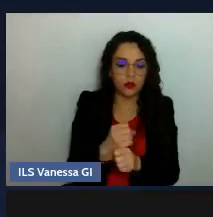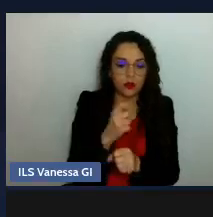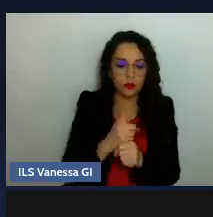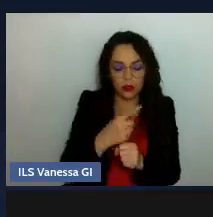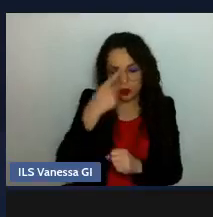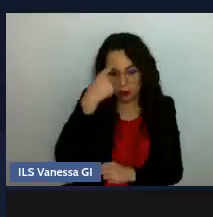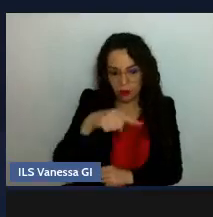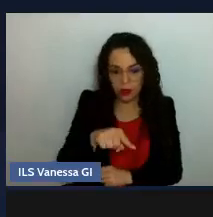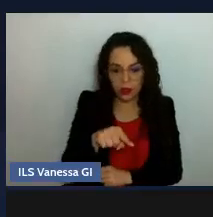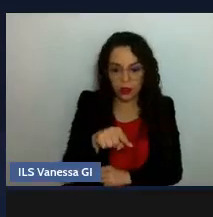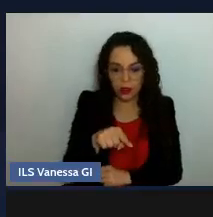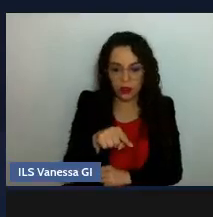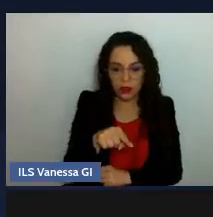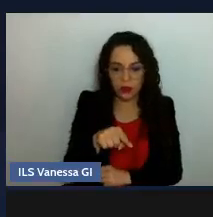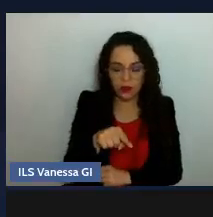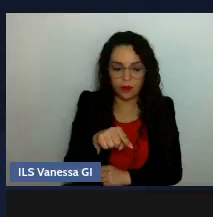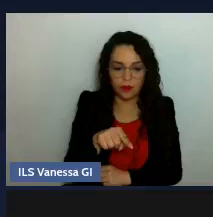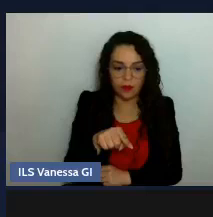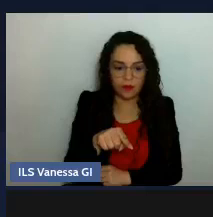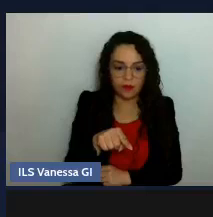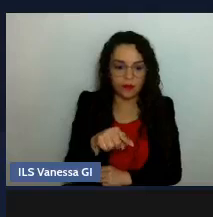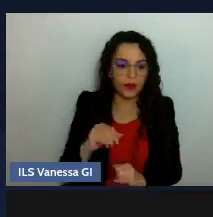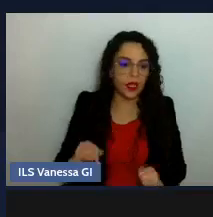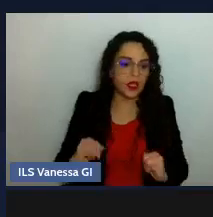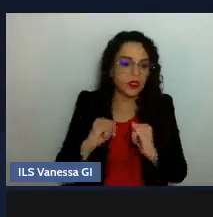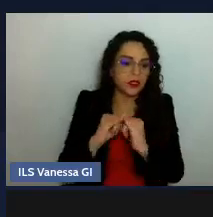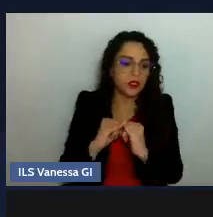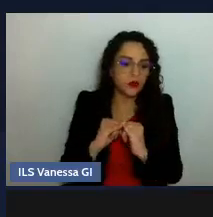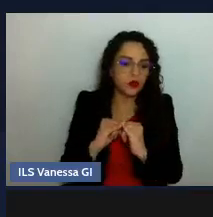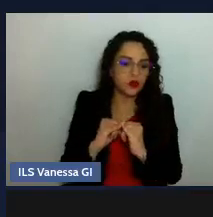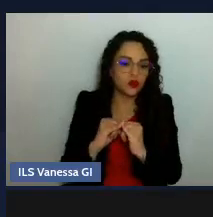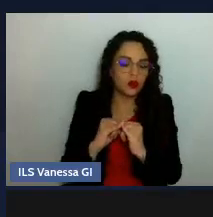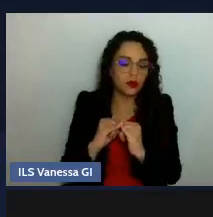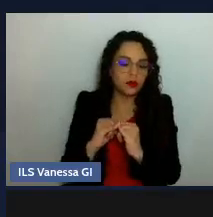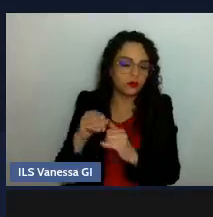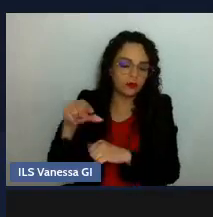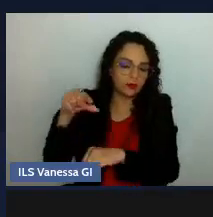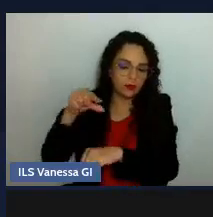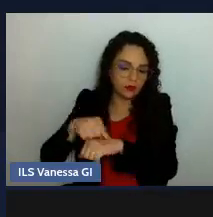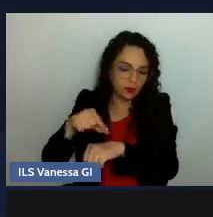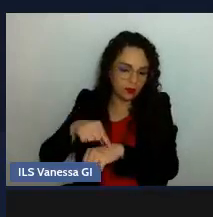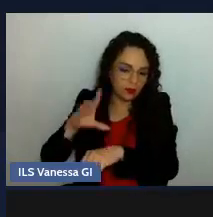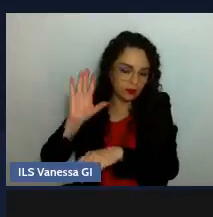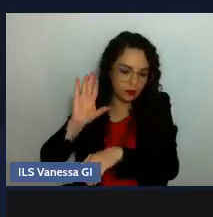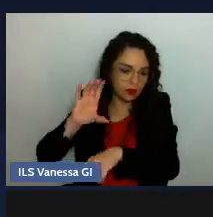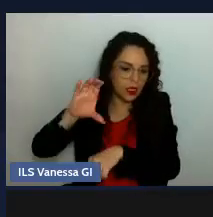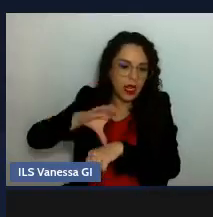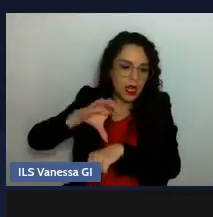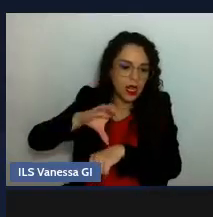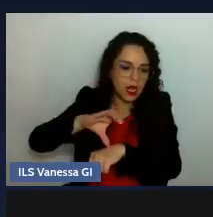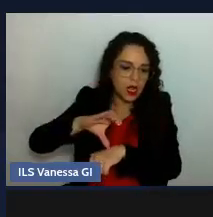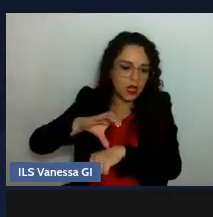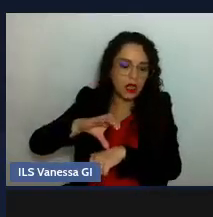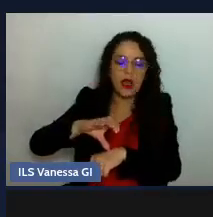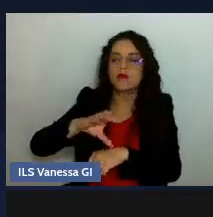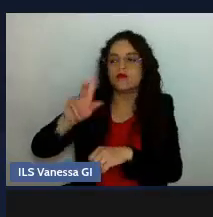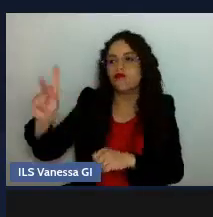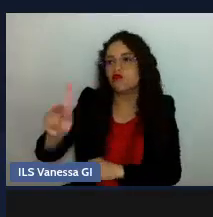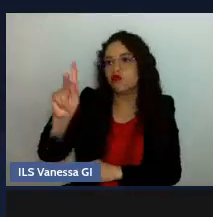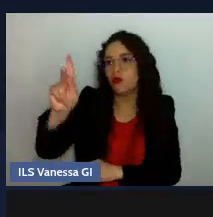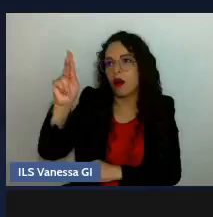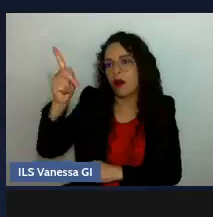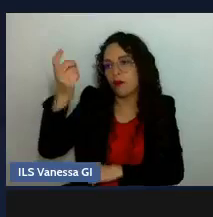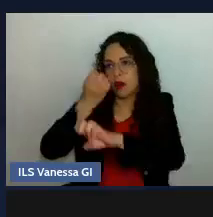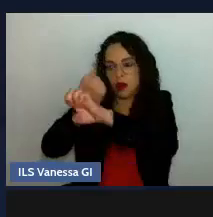encontrarme en una institución de salud, pero en provincia, y en la Ciudad de México está avanzando muy,